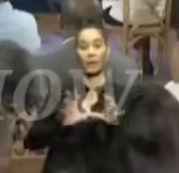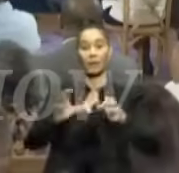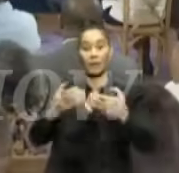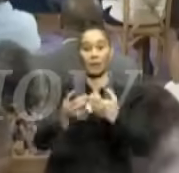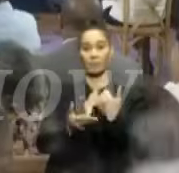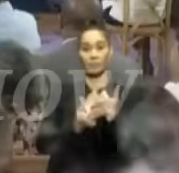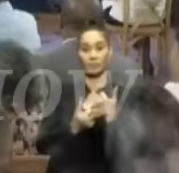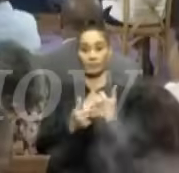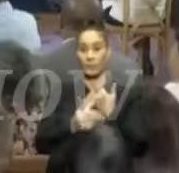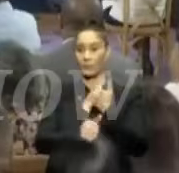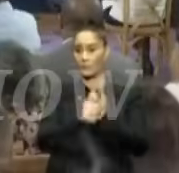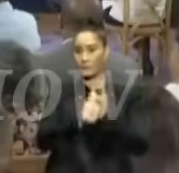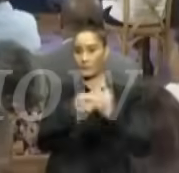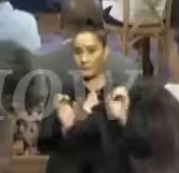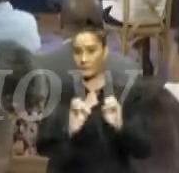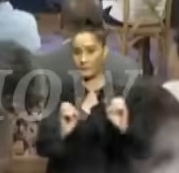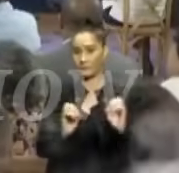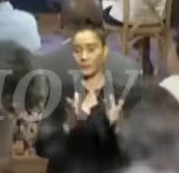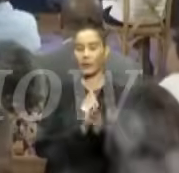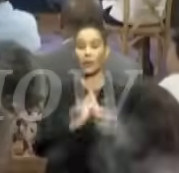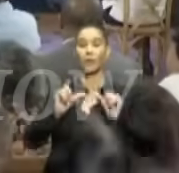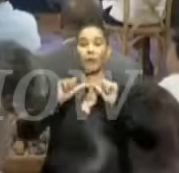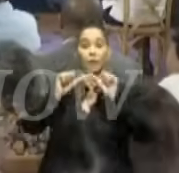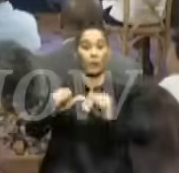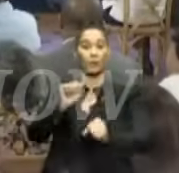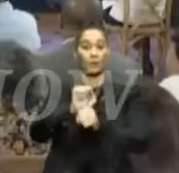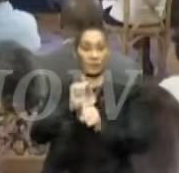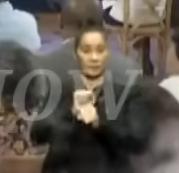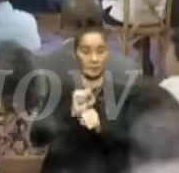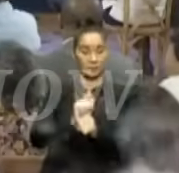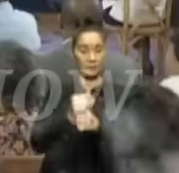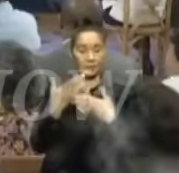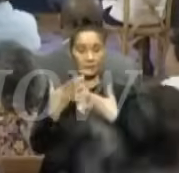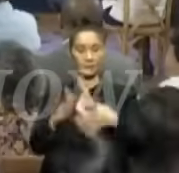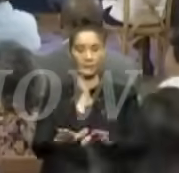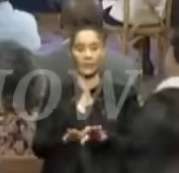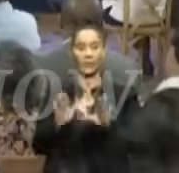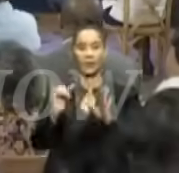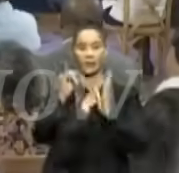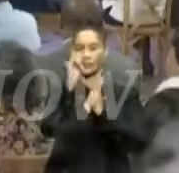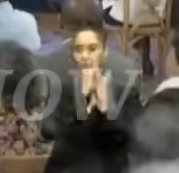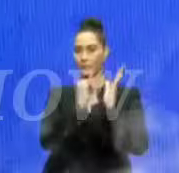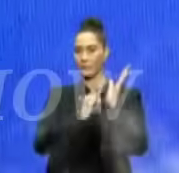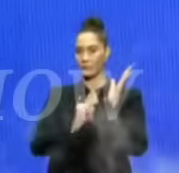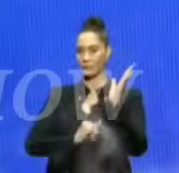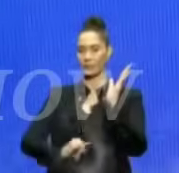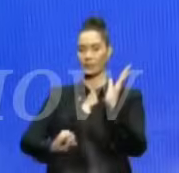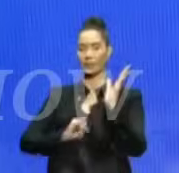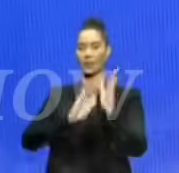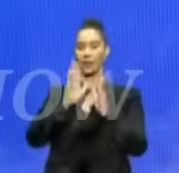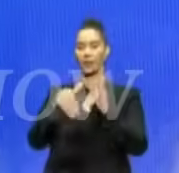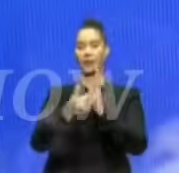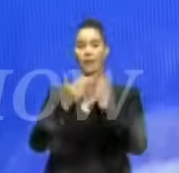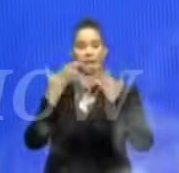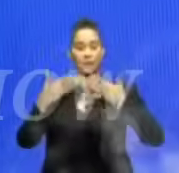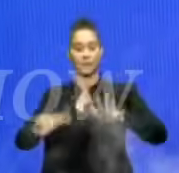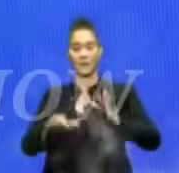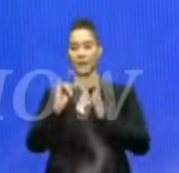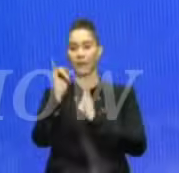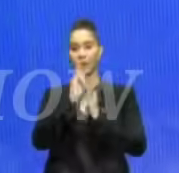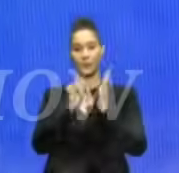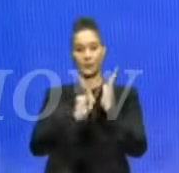embalse y estamos trabajando en en el diseño de los ya están hechos los